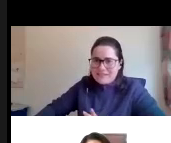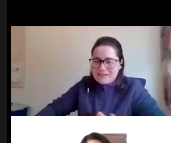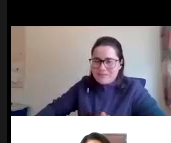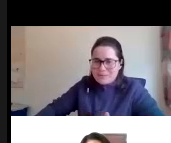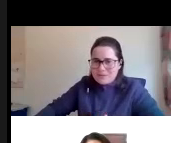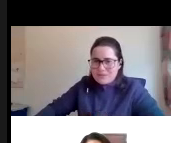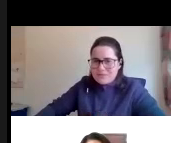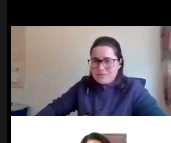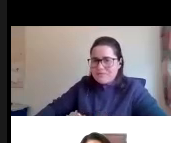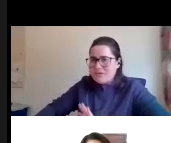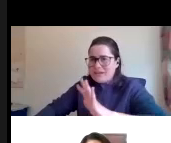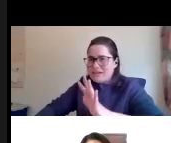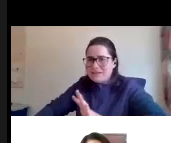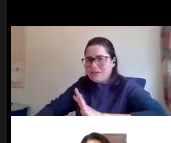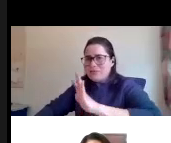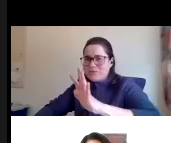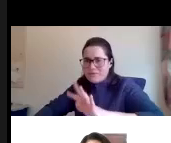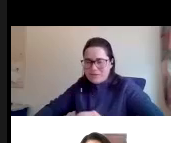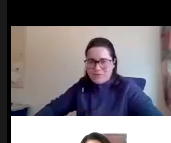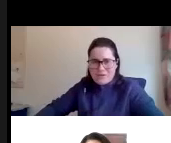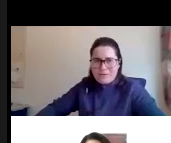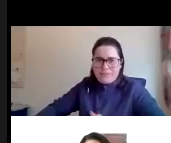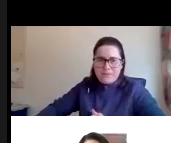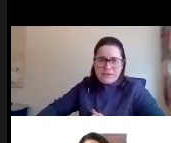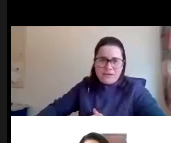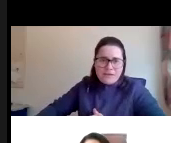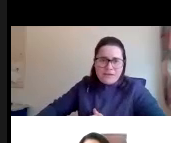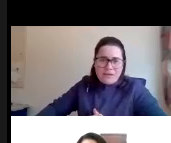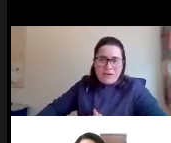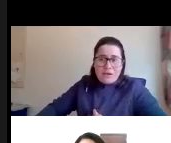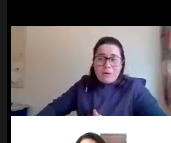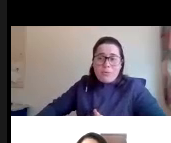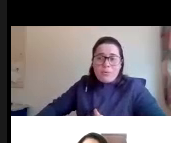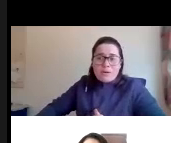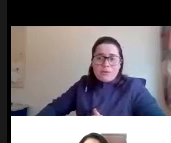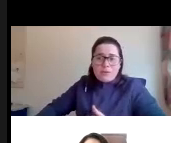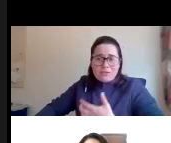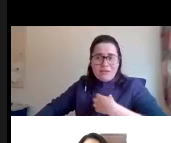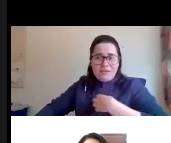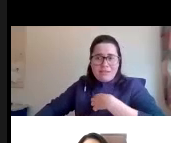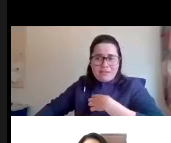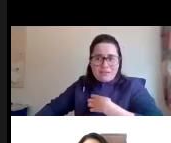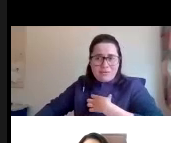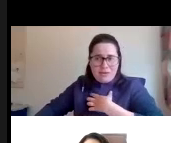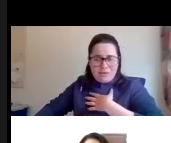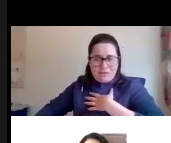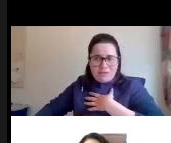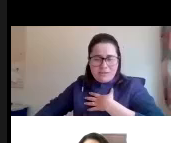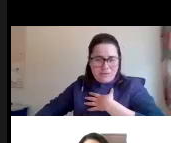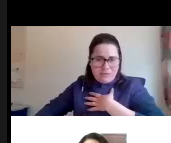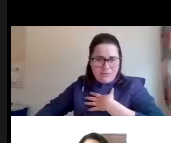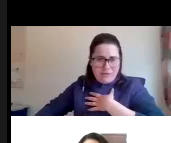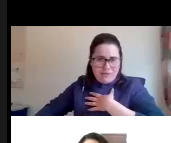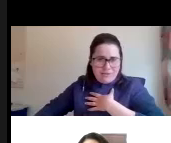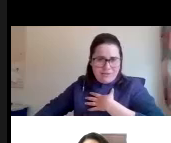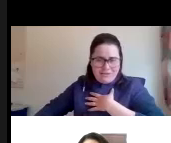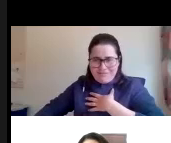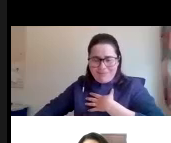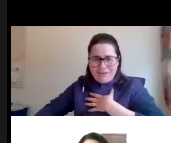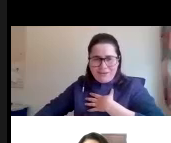Este es el proceso final eutrófico de un lago. Cuando yo estaba en mi licenciatura, no voy a decir hace cuánto